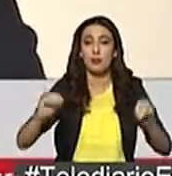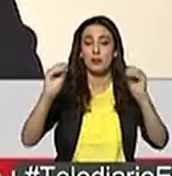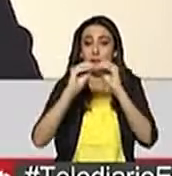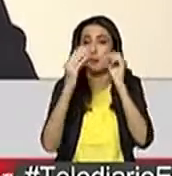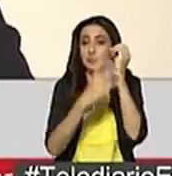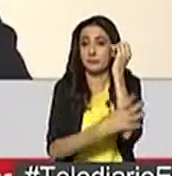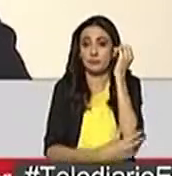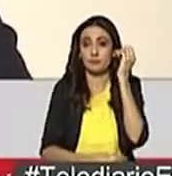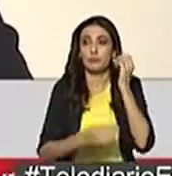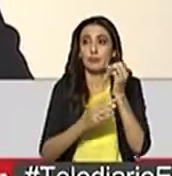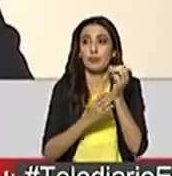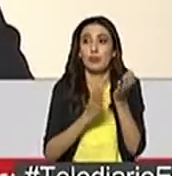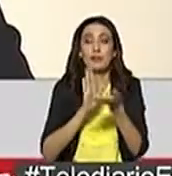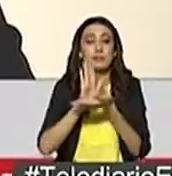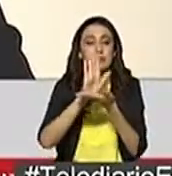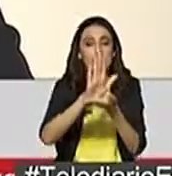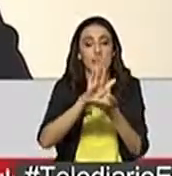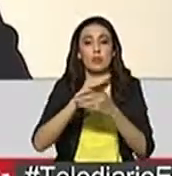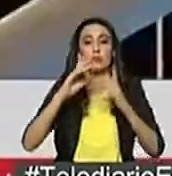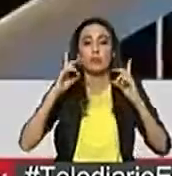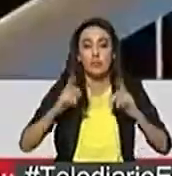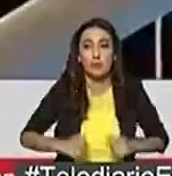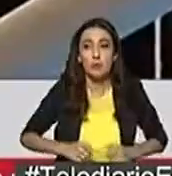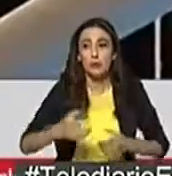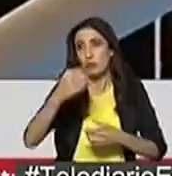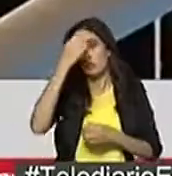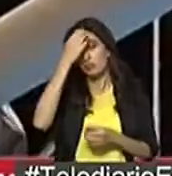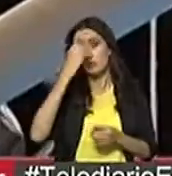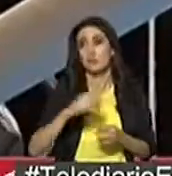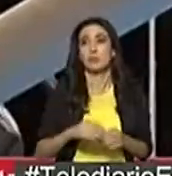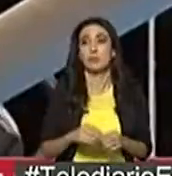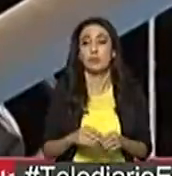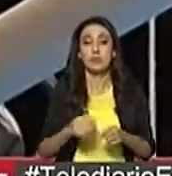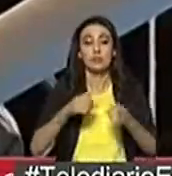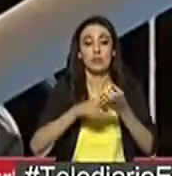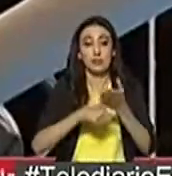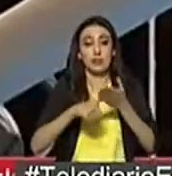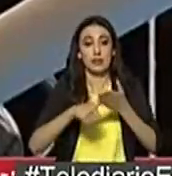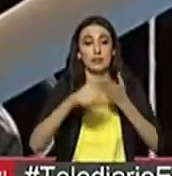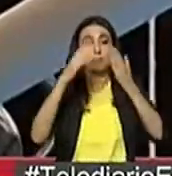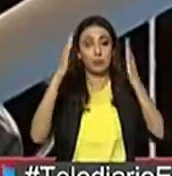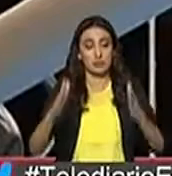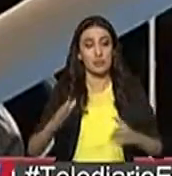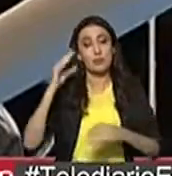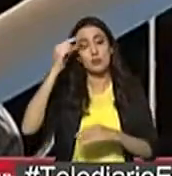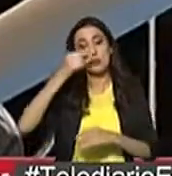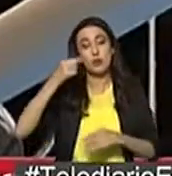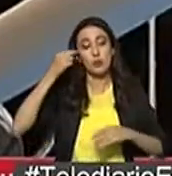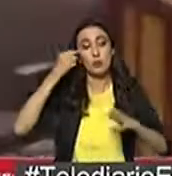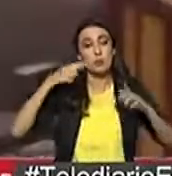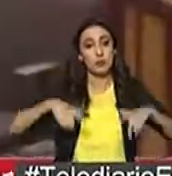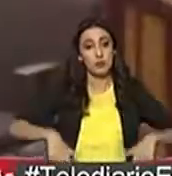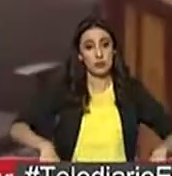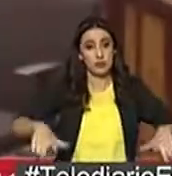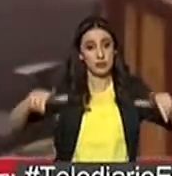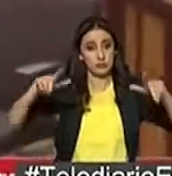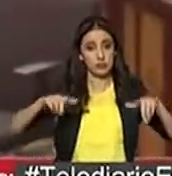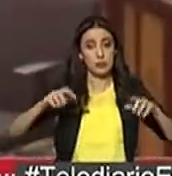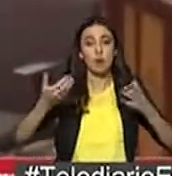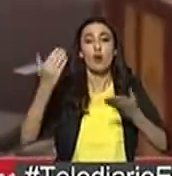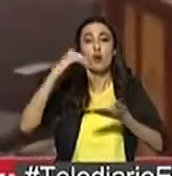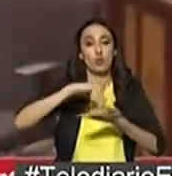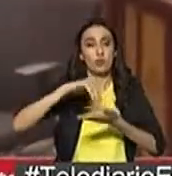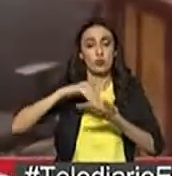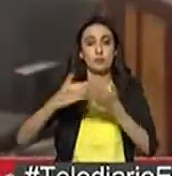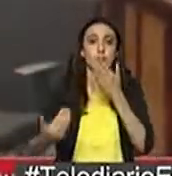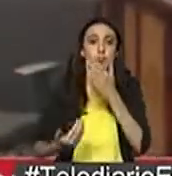es decir, servicios de seguridad, de salud, de educación. Finalmente, el ministro insistió en que el gobierno del presidente Lenín Moreno enviará un